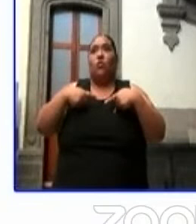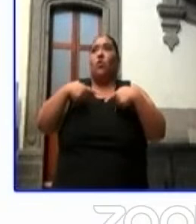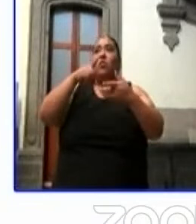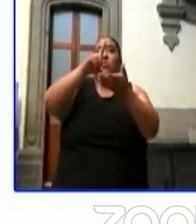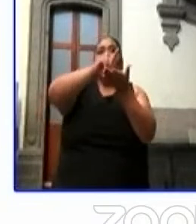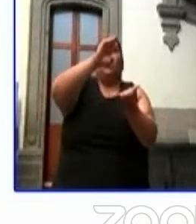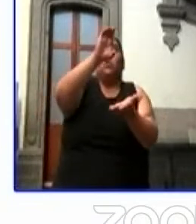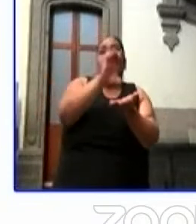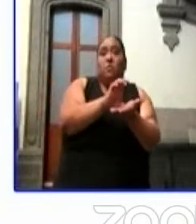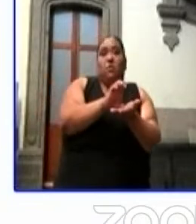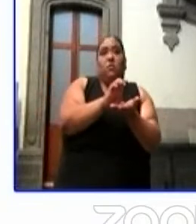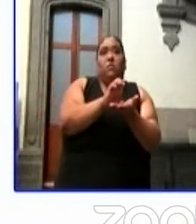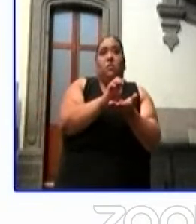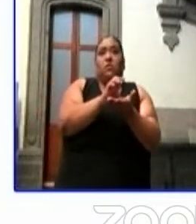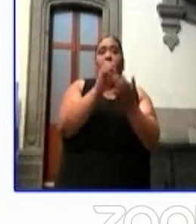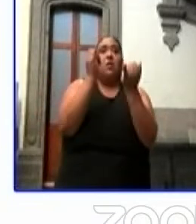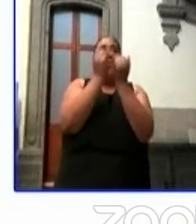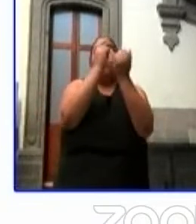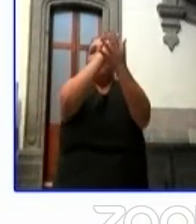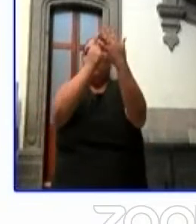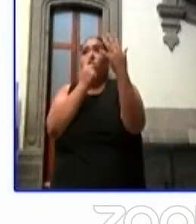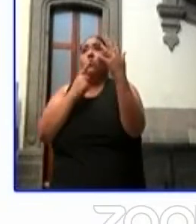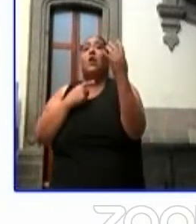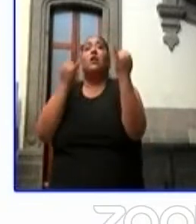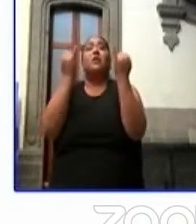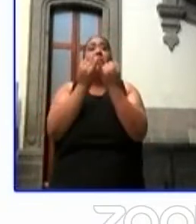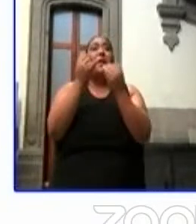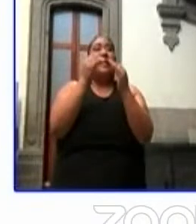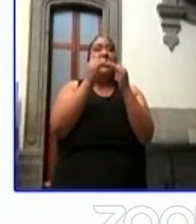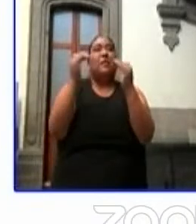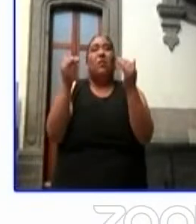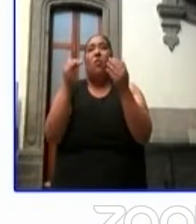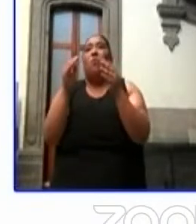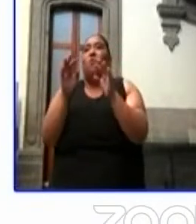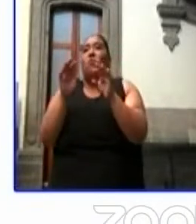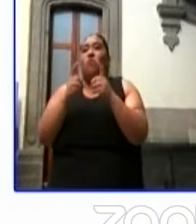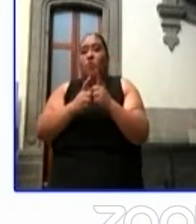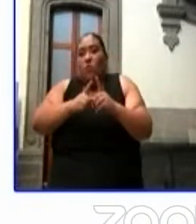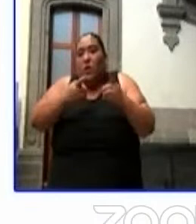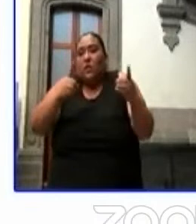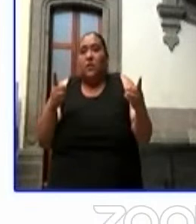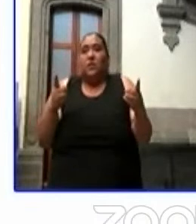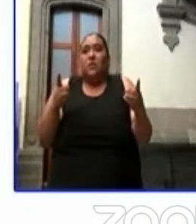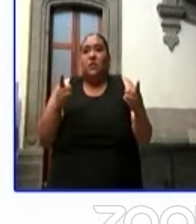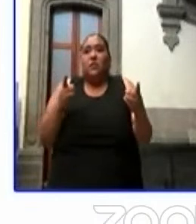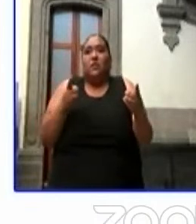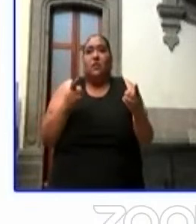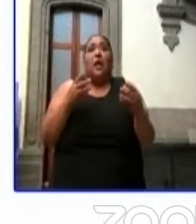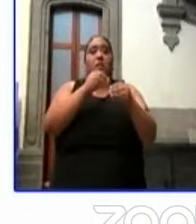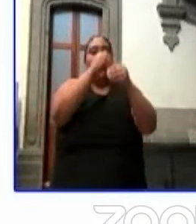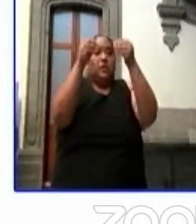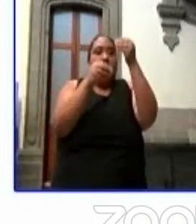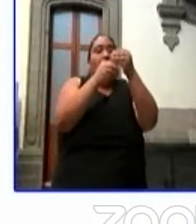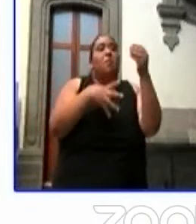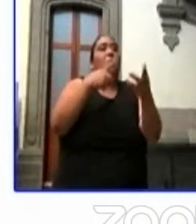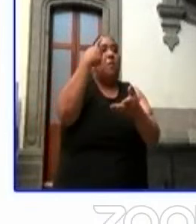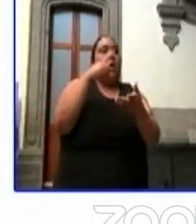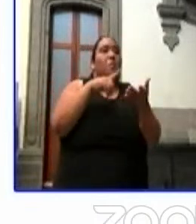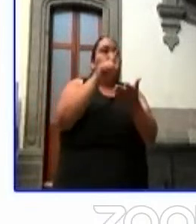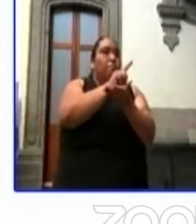discapacidad y personas neurodiversas mediante el desarrollo y aplicación de políticas de inclusión